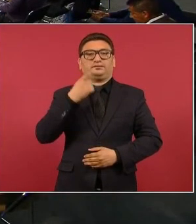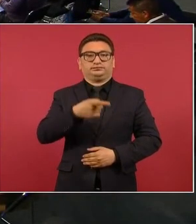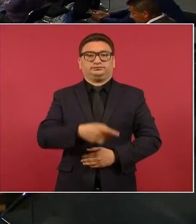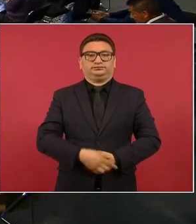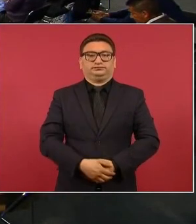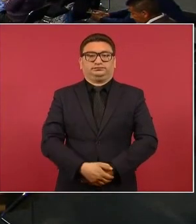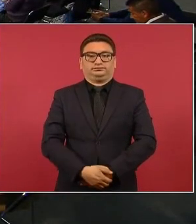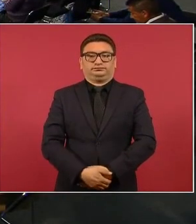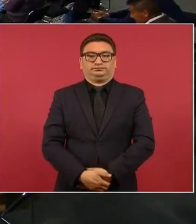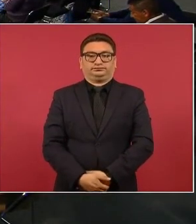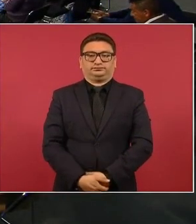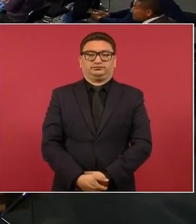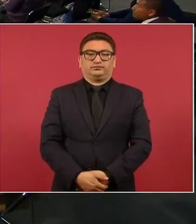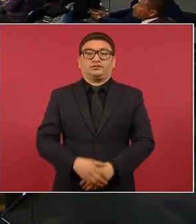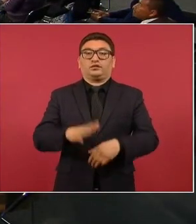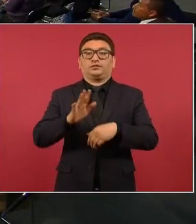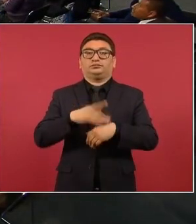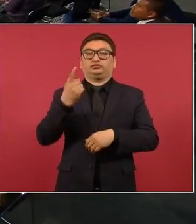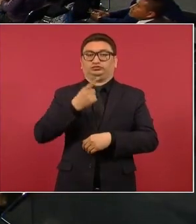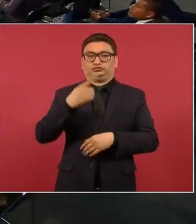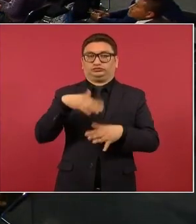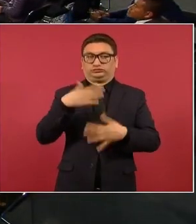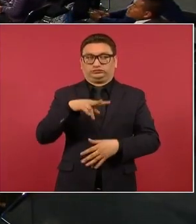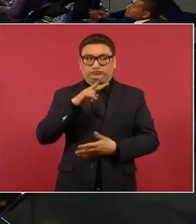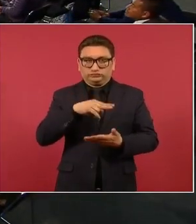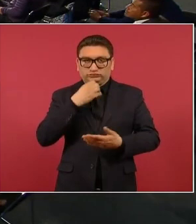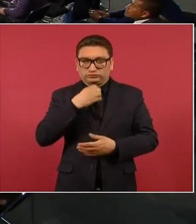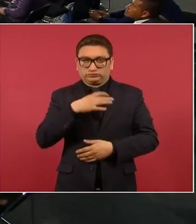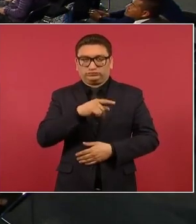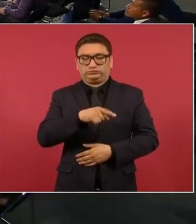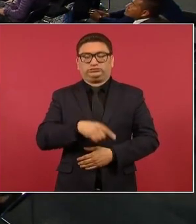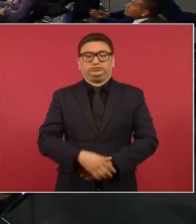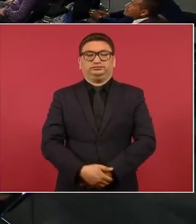A ver. Porque es una joya.